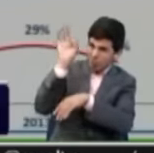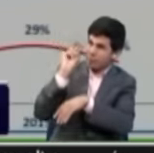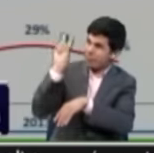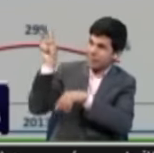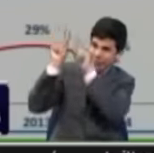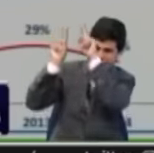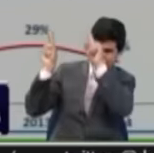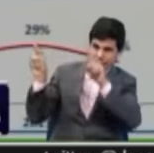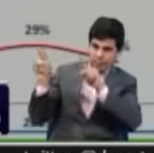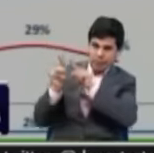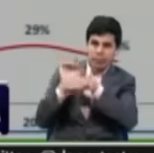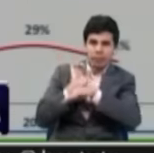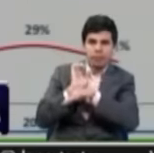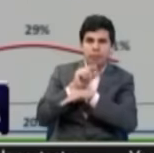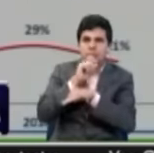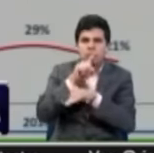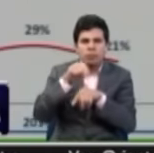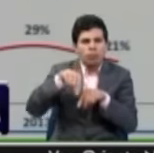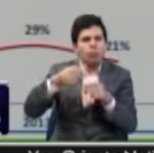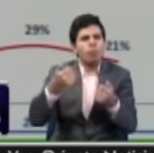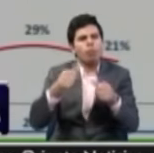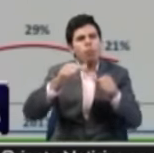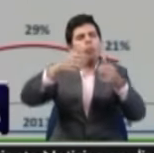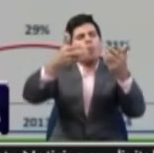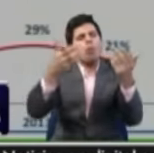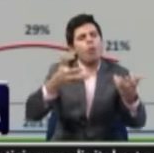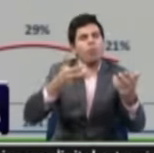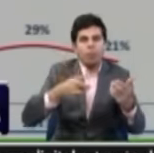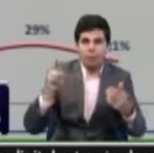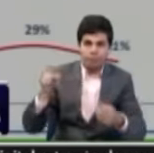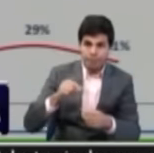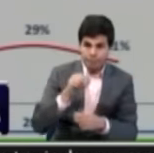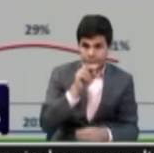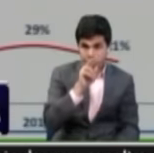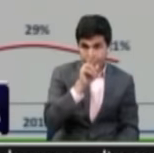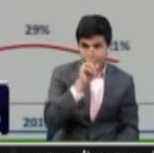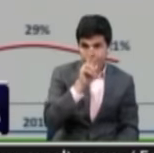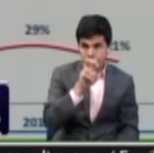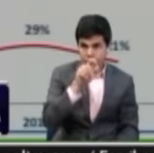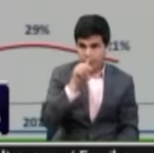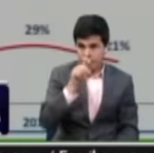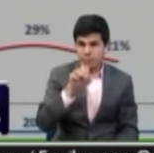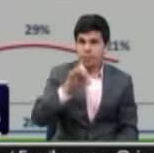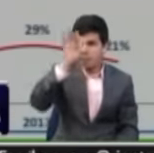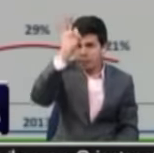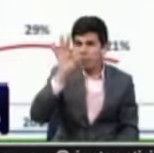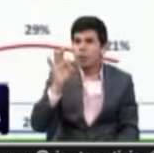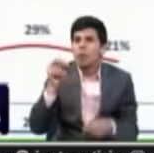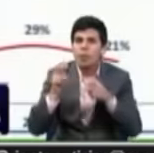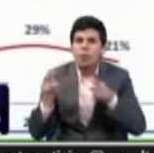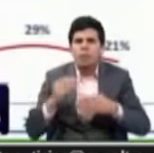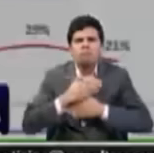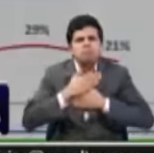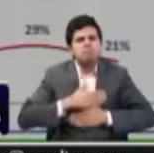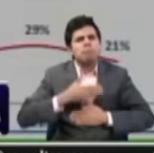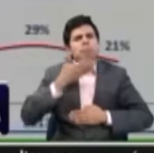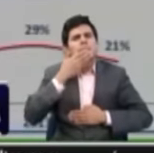la entidad Bucaramanga Cómo Vamos da cuenta que el 76% de los bumangueses se sienten